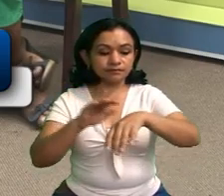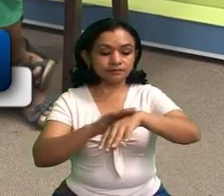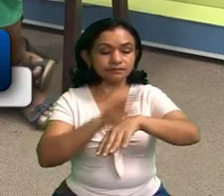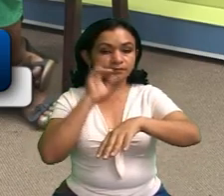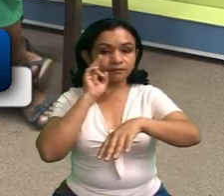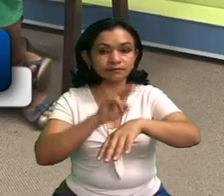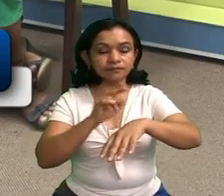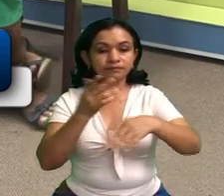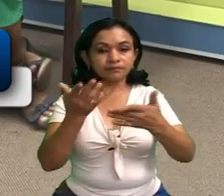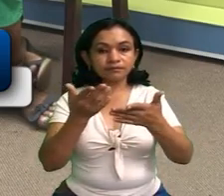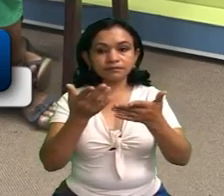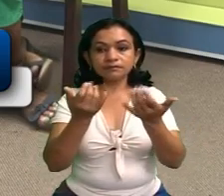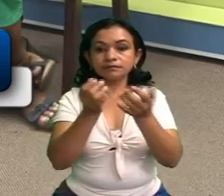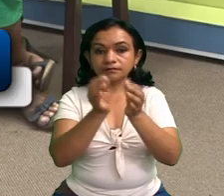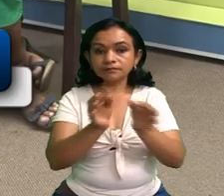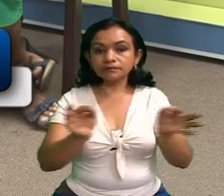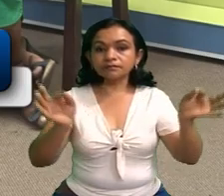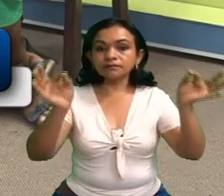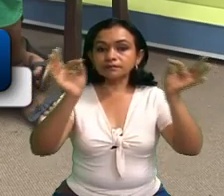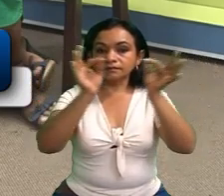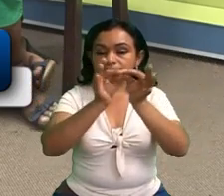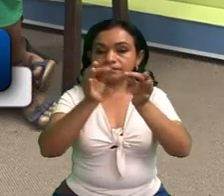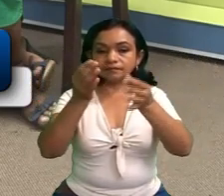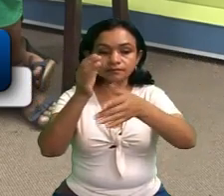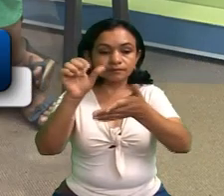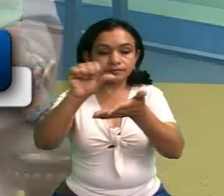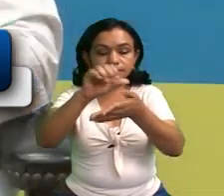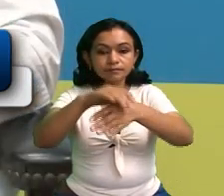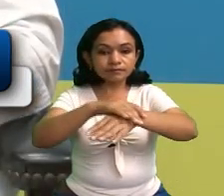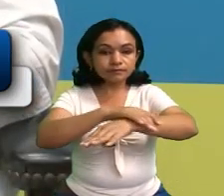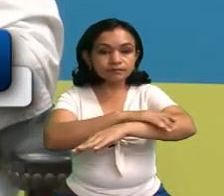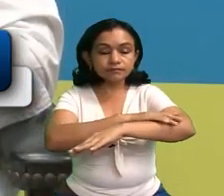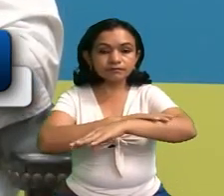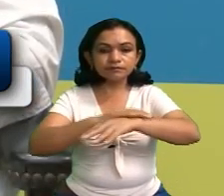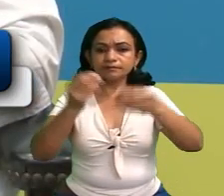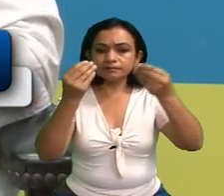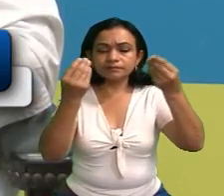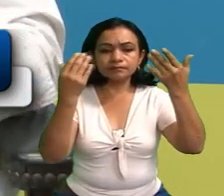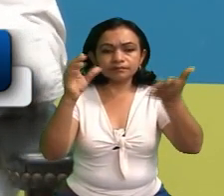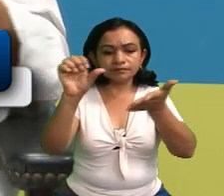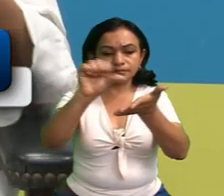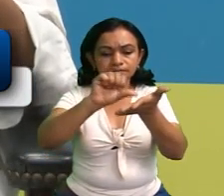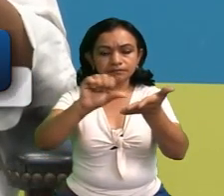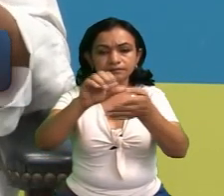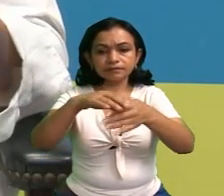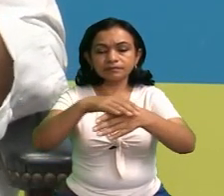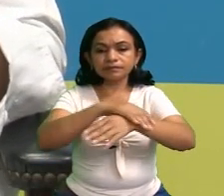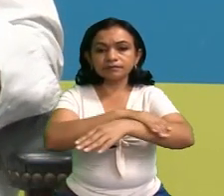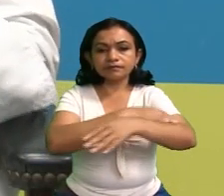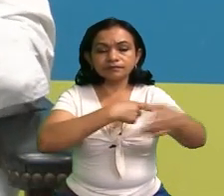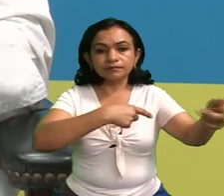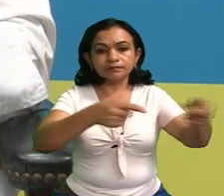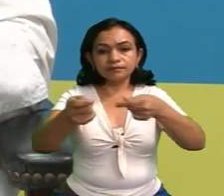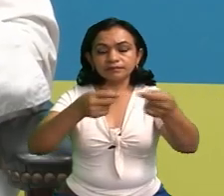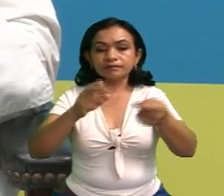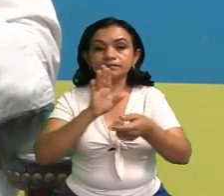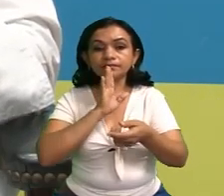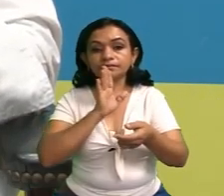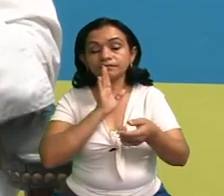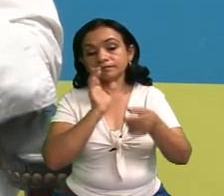piel. Los hidratantes juegan un papel muy importante. Existen sin número de cremas en el comercio que